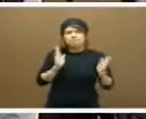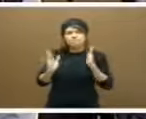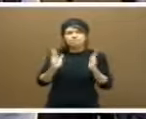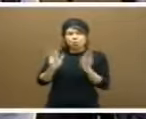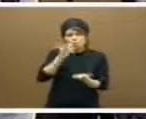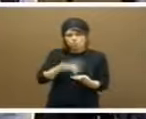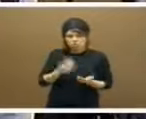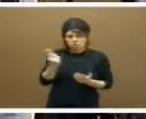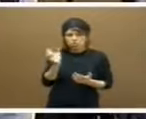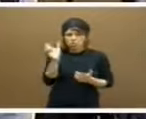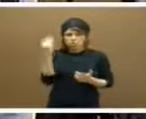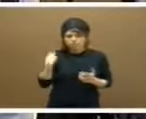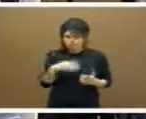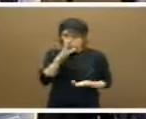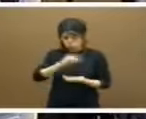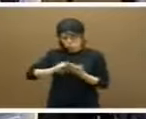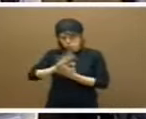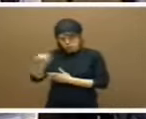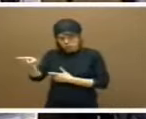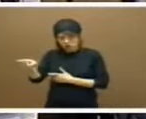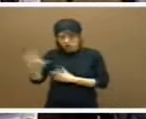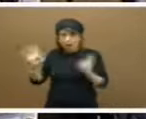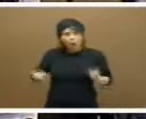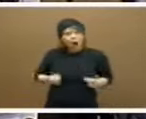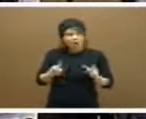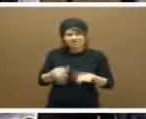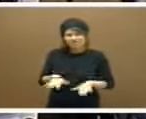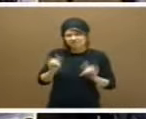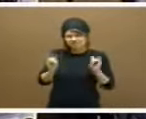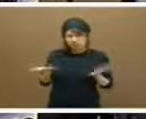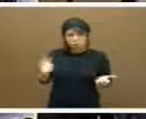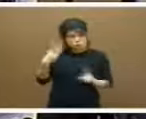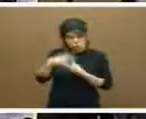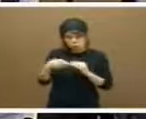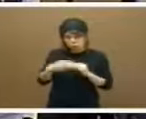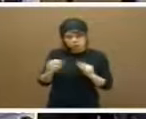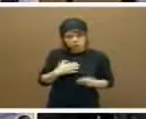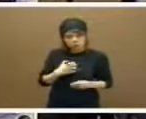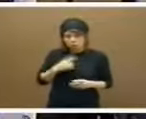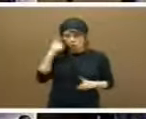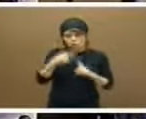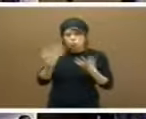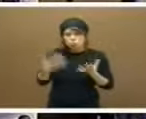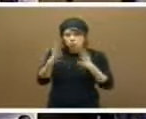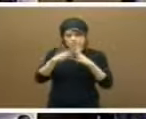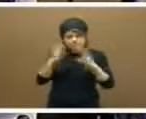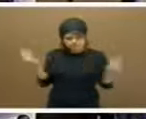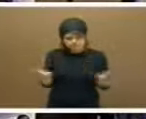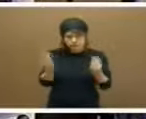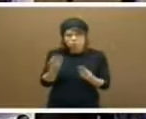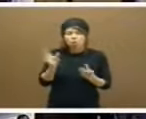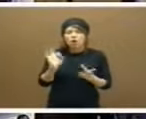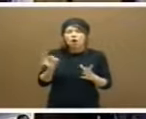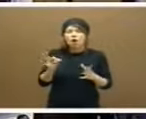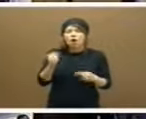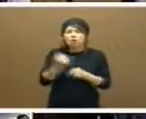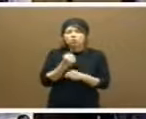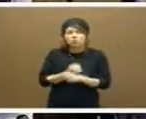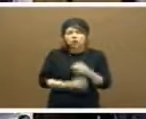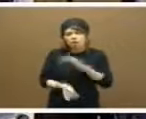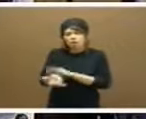esta cantidad, a pesar de las medidas que usted propone, pues sigue sin gastarse y sigue sin poder emplearse para mejorar las infraestructuras, para facilitar la incorporación de